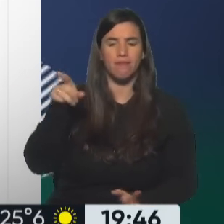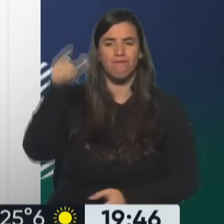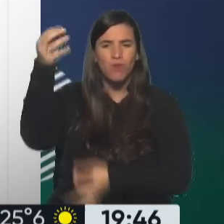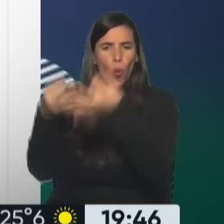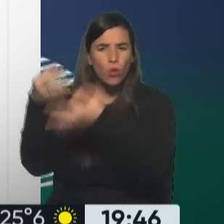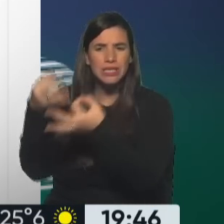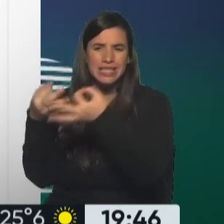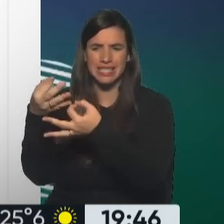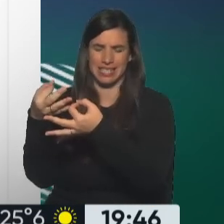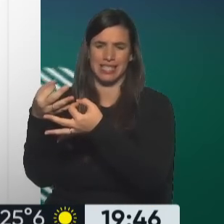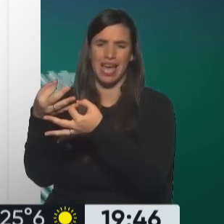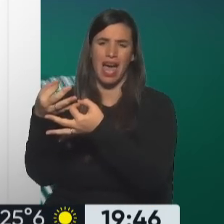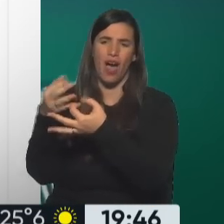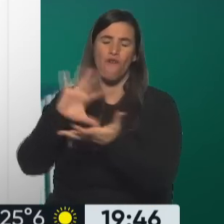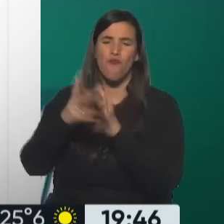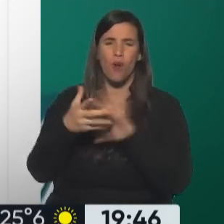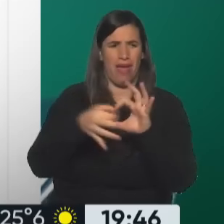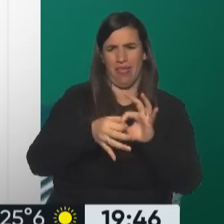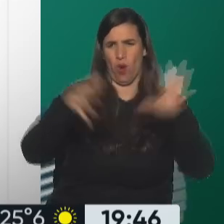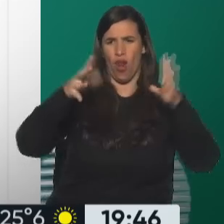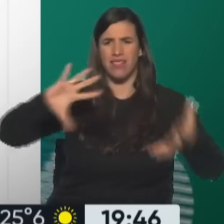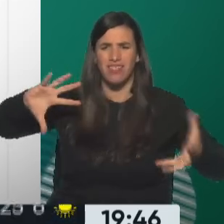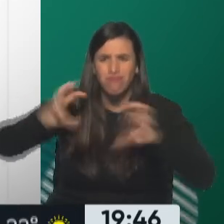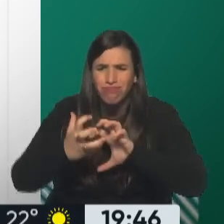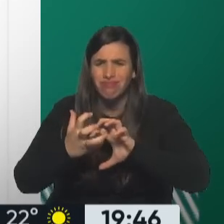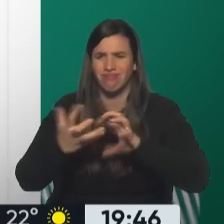democrática y termina diciendo Alberto Fernández y altera